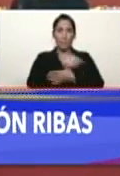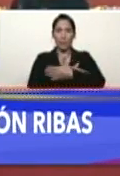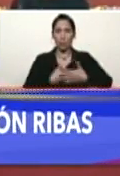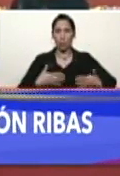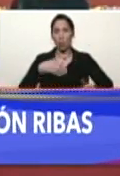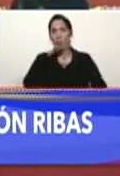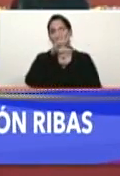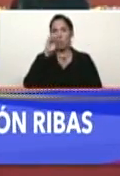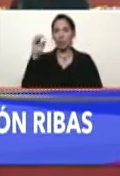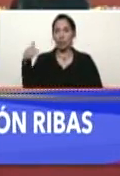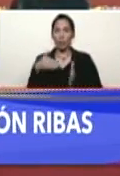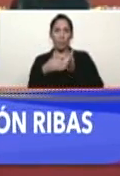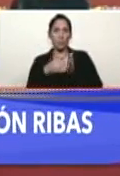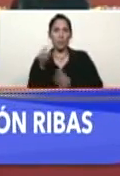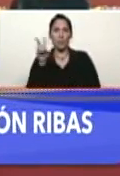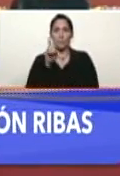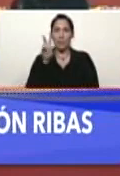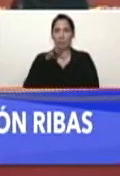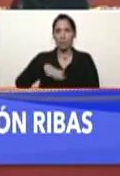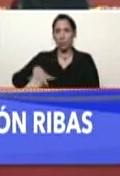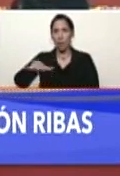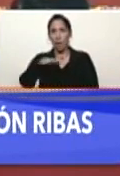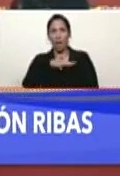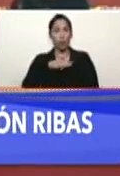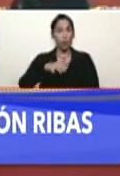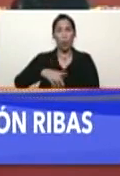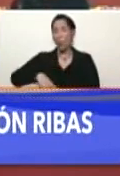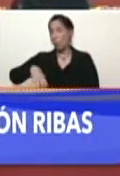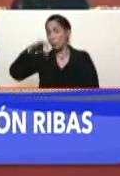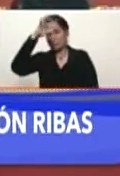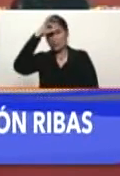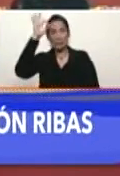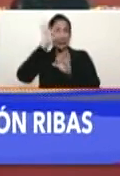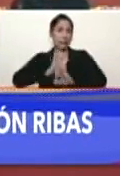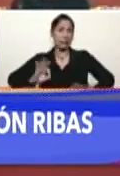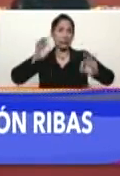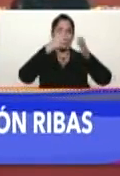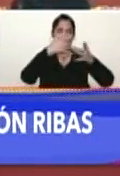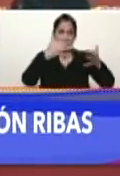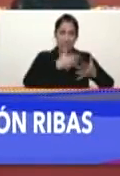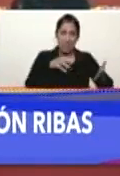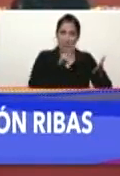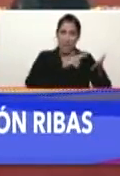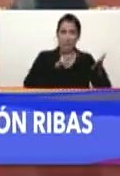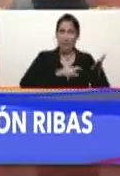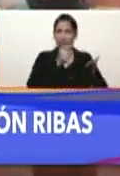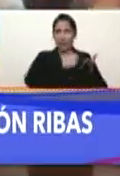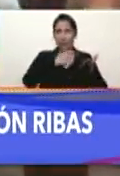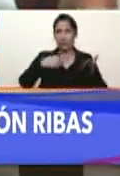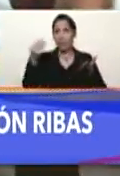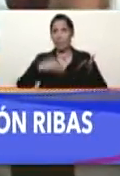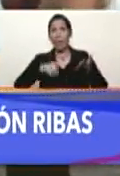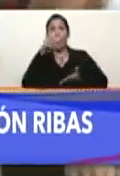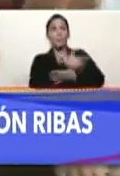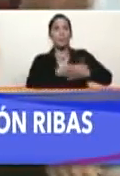en situación de analfabetismo, no sabían leer ni escribir, más de 1.500.000.